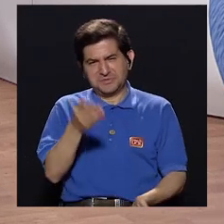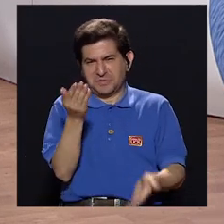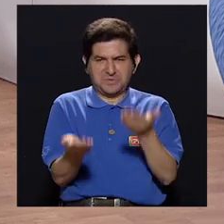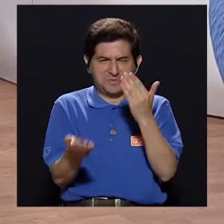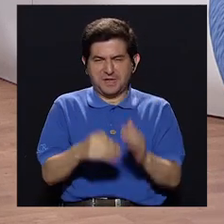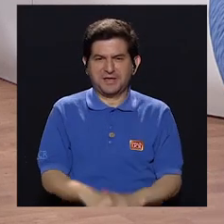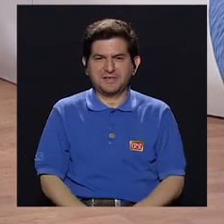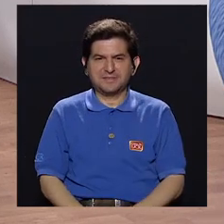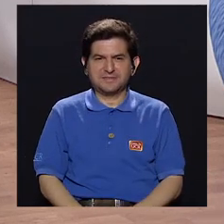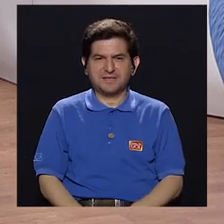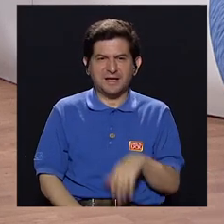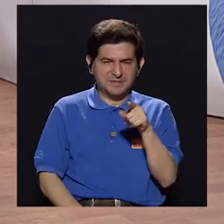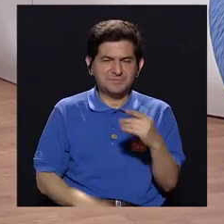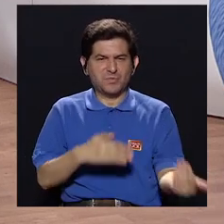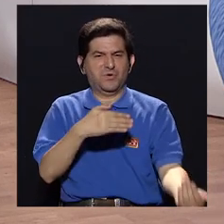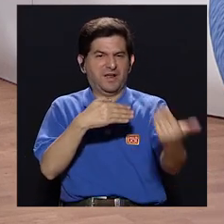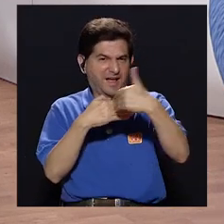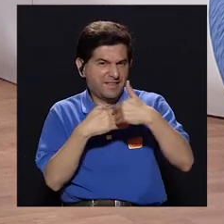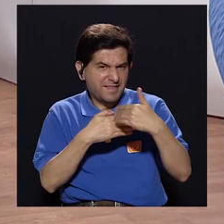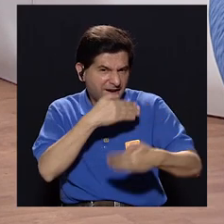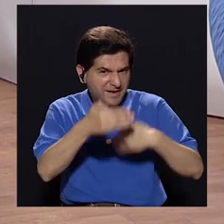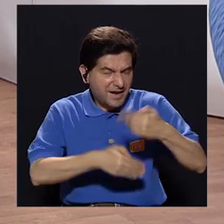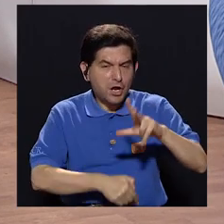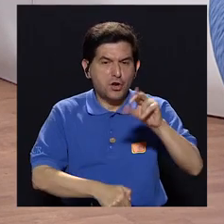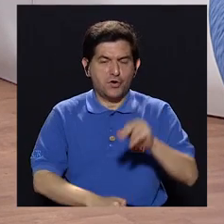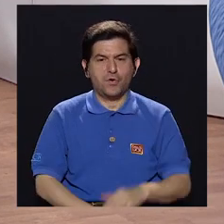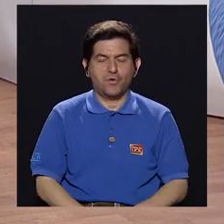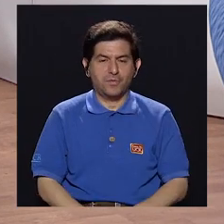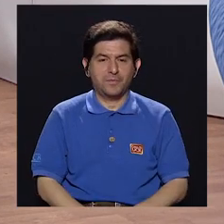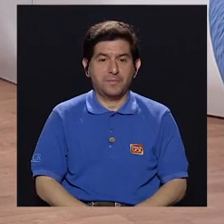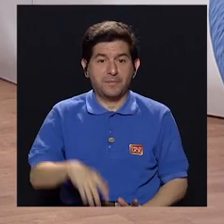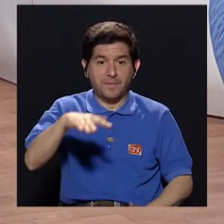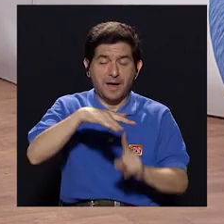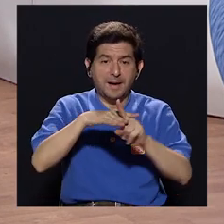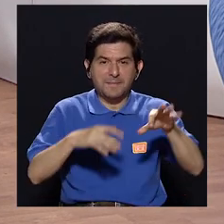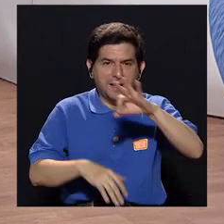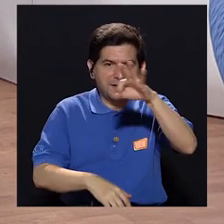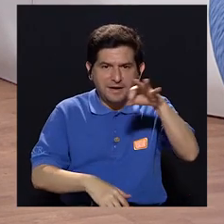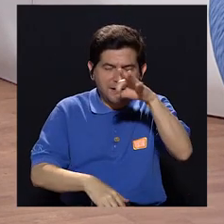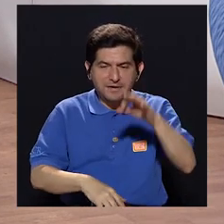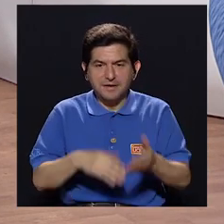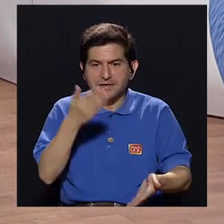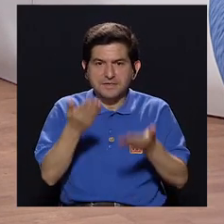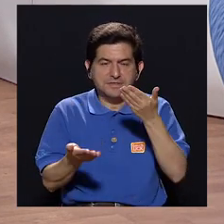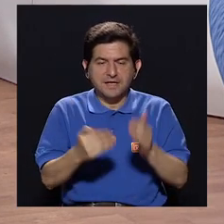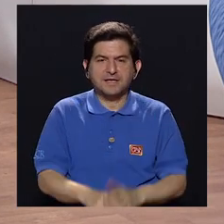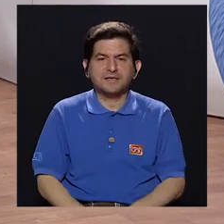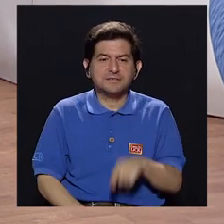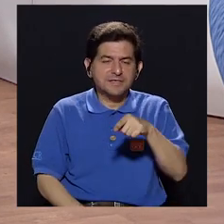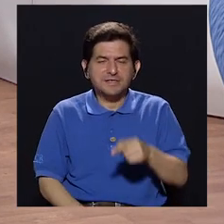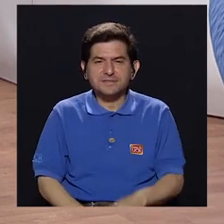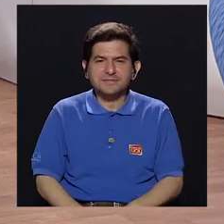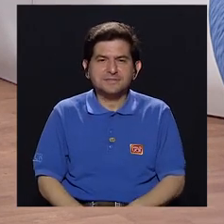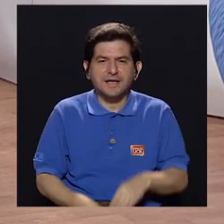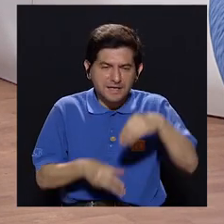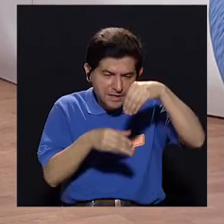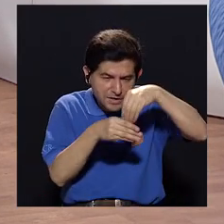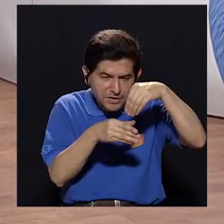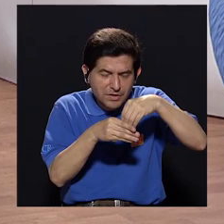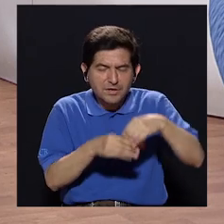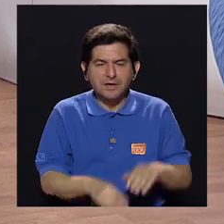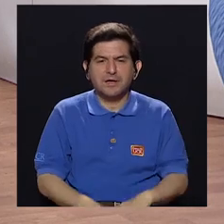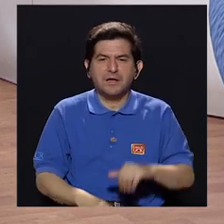gente que las que las polaban porque las atacaban no ellas llegan Y probablemente hay un hay ya sea un néctar o